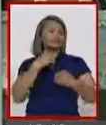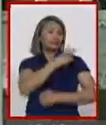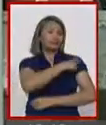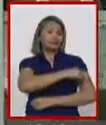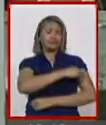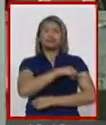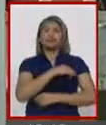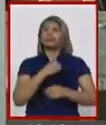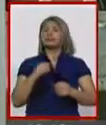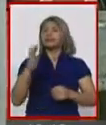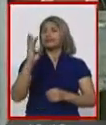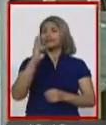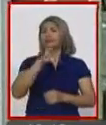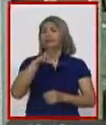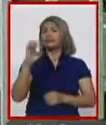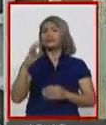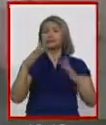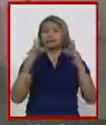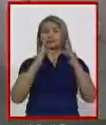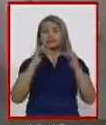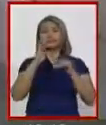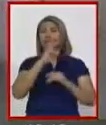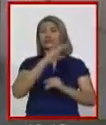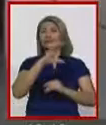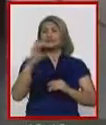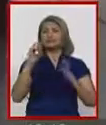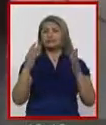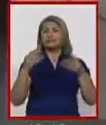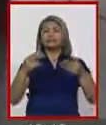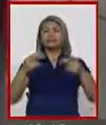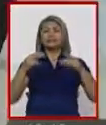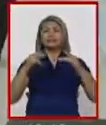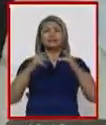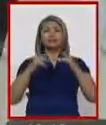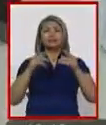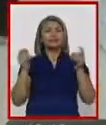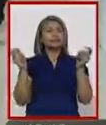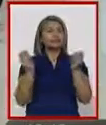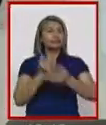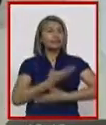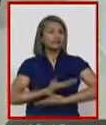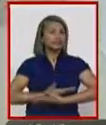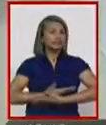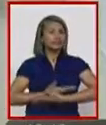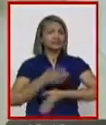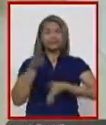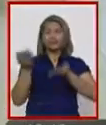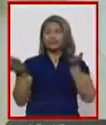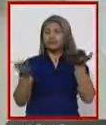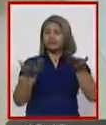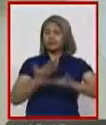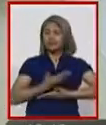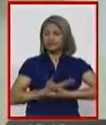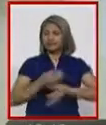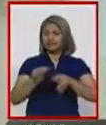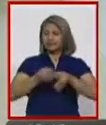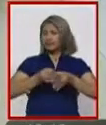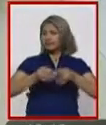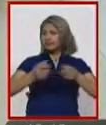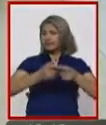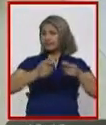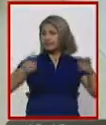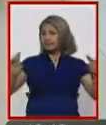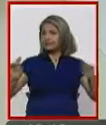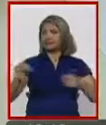hospital mínimo de unas 600 camas unas 600 cunas servocuna para el servicio de neonatología hemos ampliado la